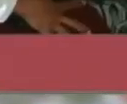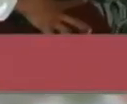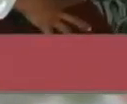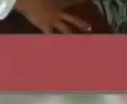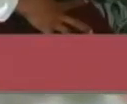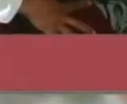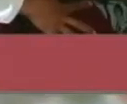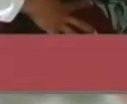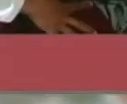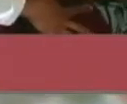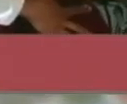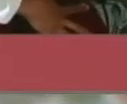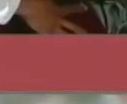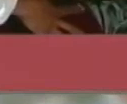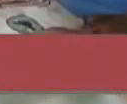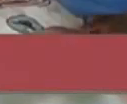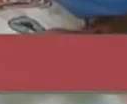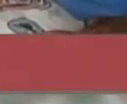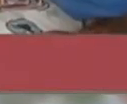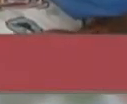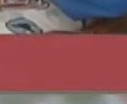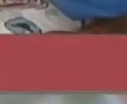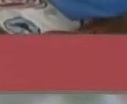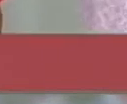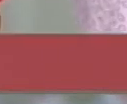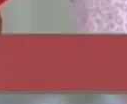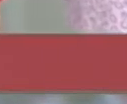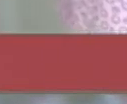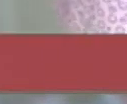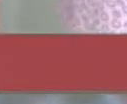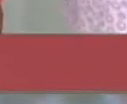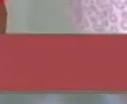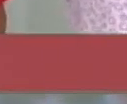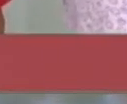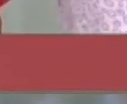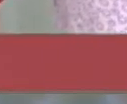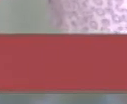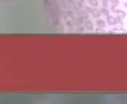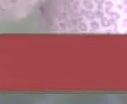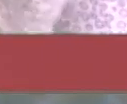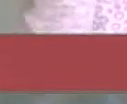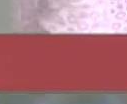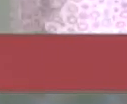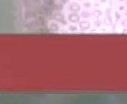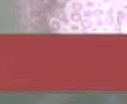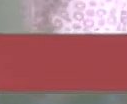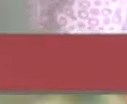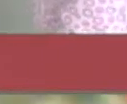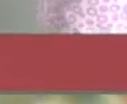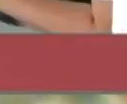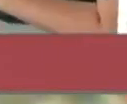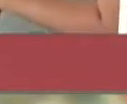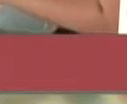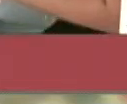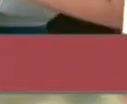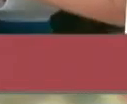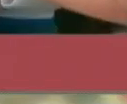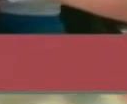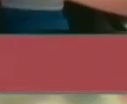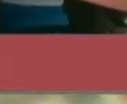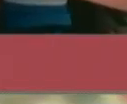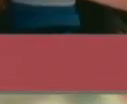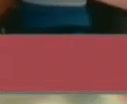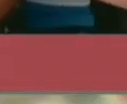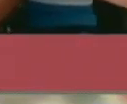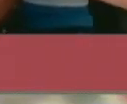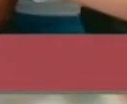jornada en plena pandemia. Es importante destacar que el año 2020, a nivel mundial, hubo un bajón, presidente, en el cumplimiento de las